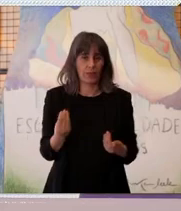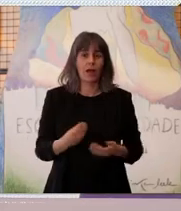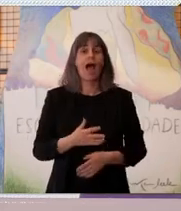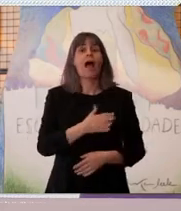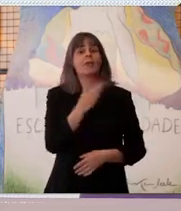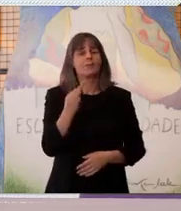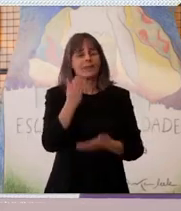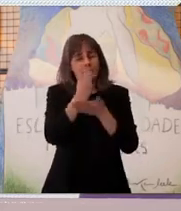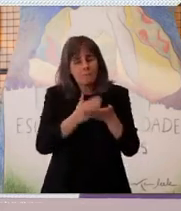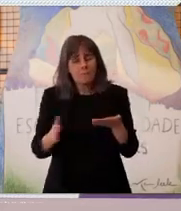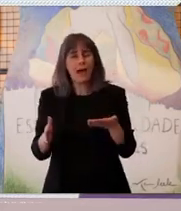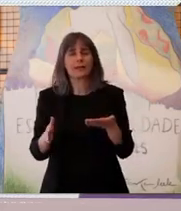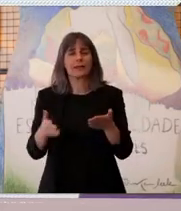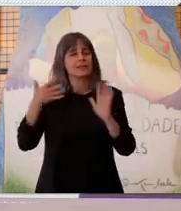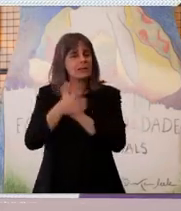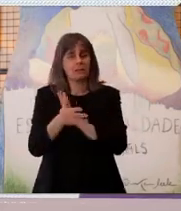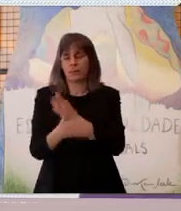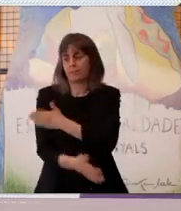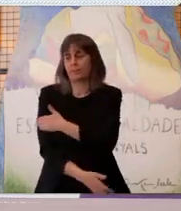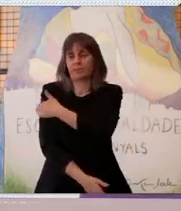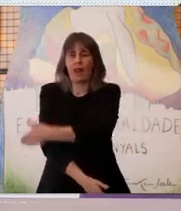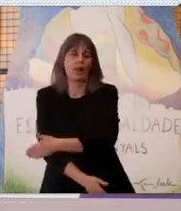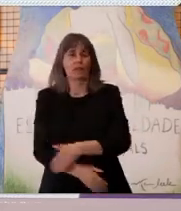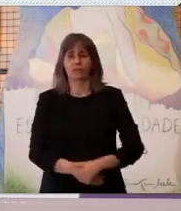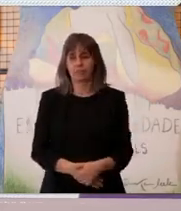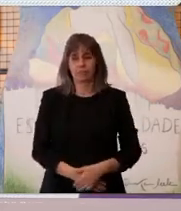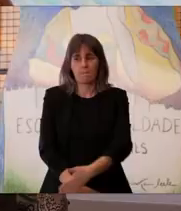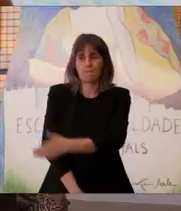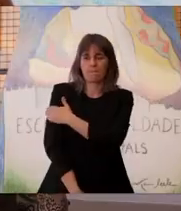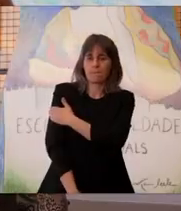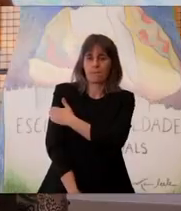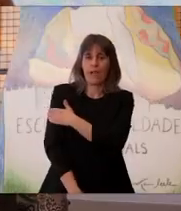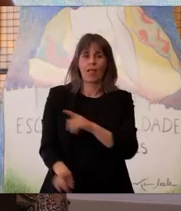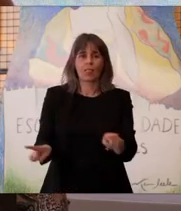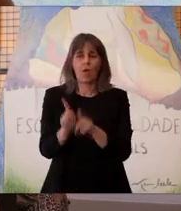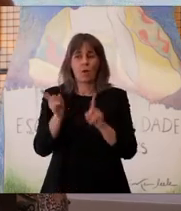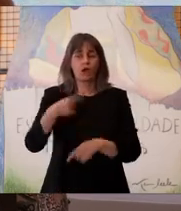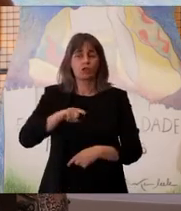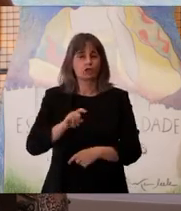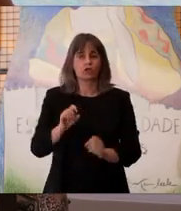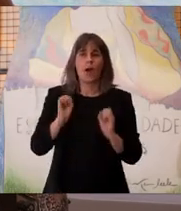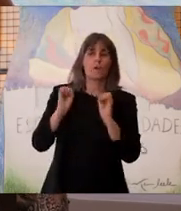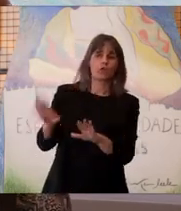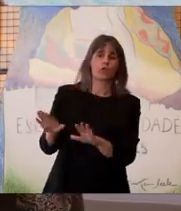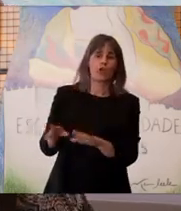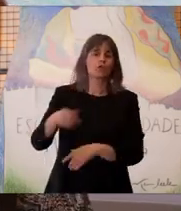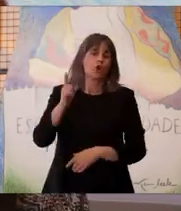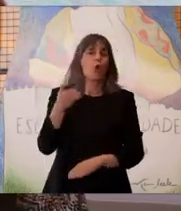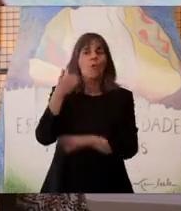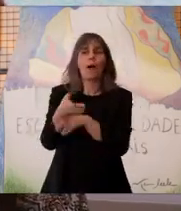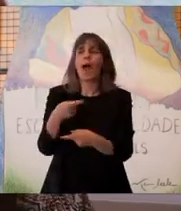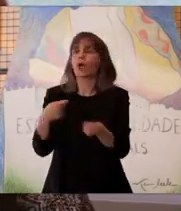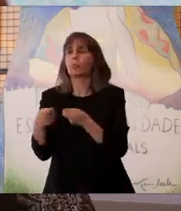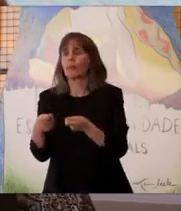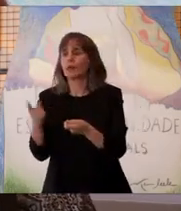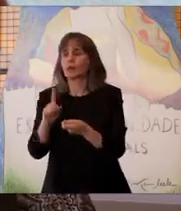una parte de ella que siempre llevamos pegada no no importa que nos vayamos sabemos que no es solo hacer la compra es pensar